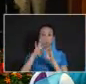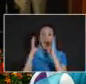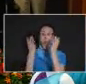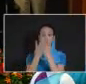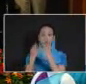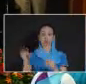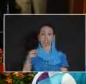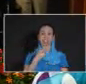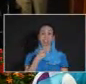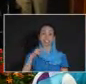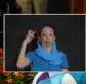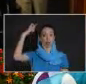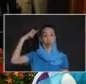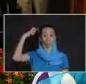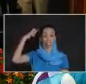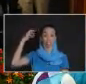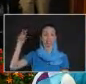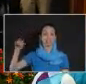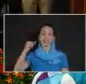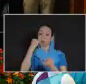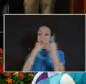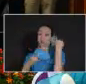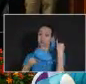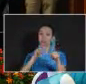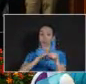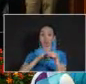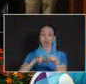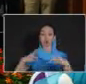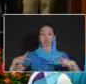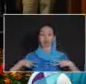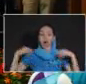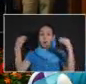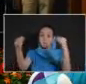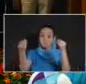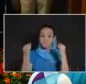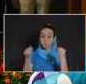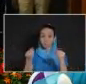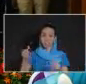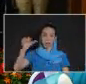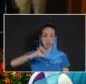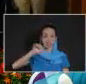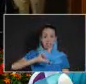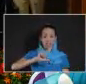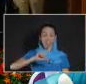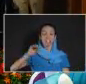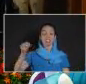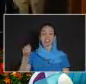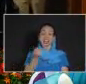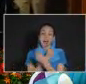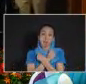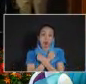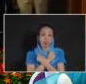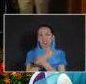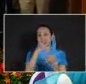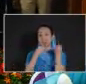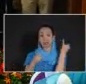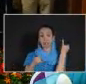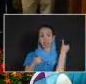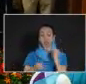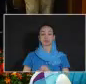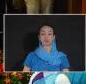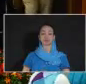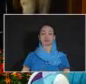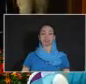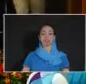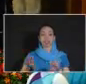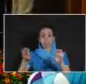tiempo habría de ser tanta la iniquidad que el amor de muchos se iba a apagar. Entonces, el